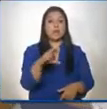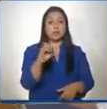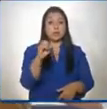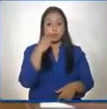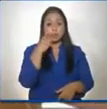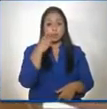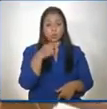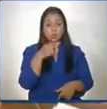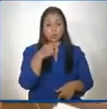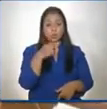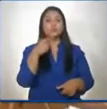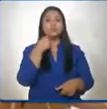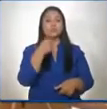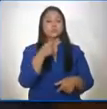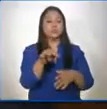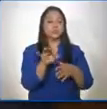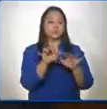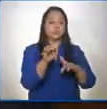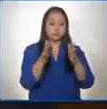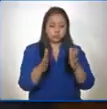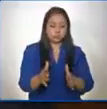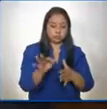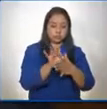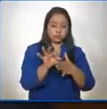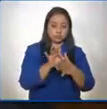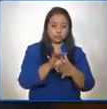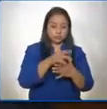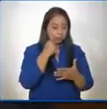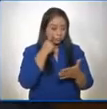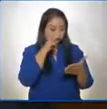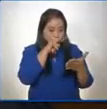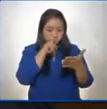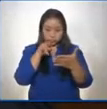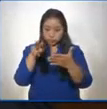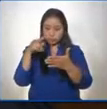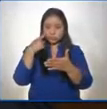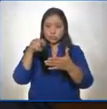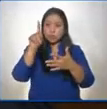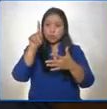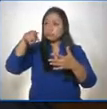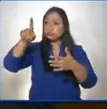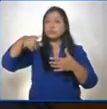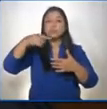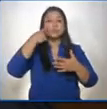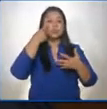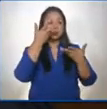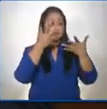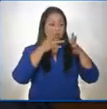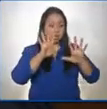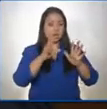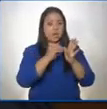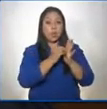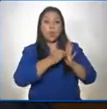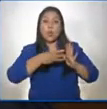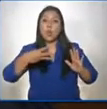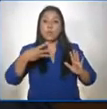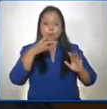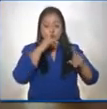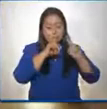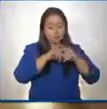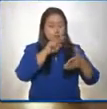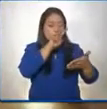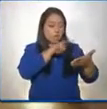en funciones del CONADUR, que verifique el quórum, así también que dé lectura a la agenda